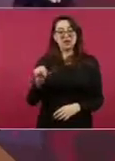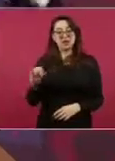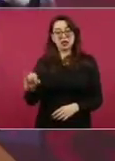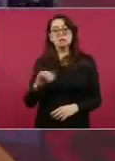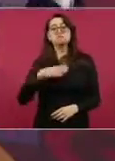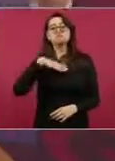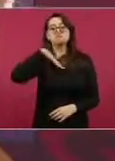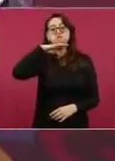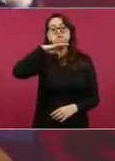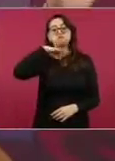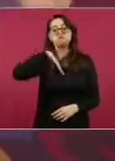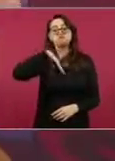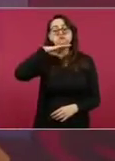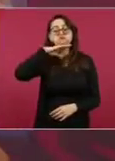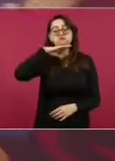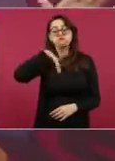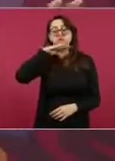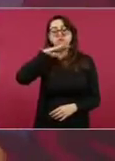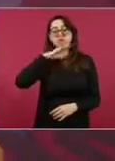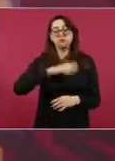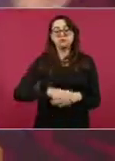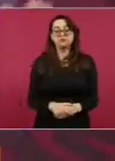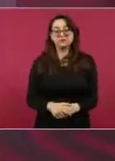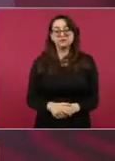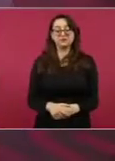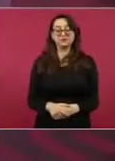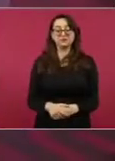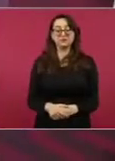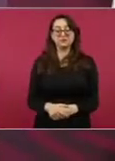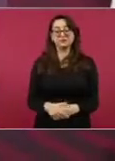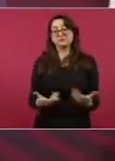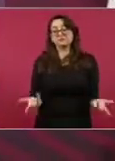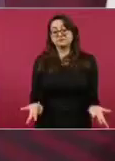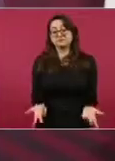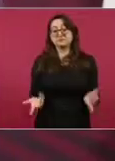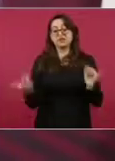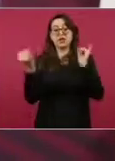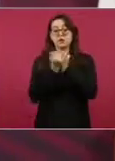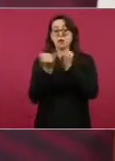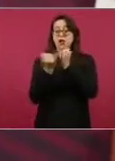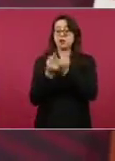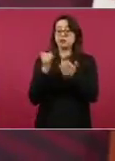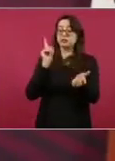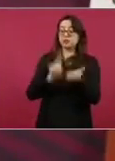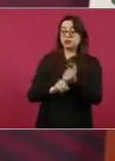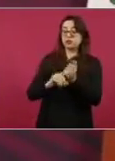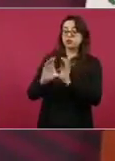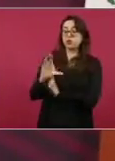están también inconformes por la reforma al CONACYT.